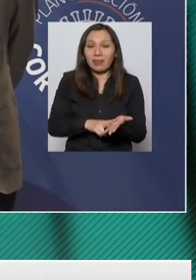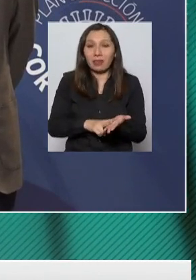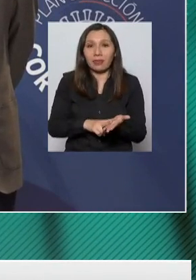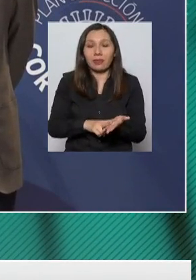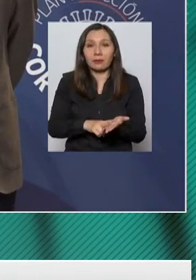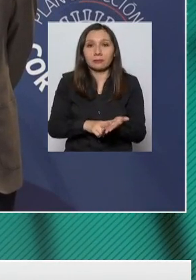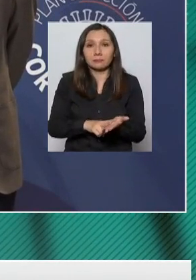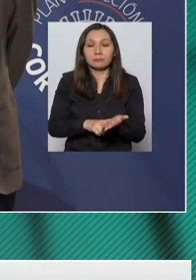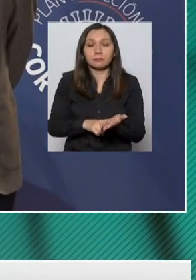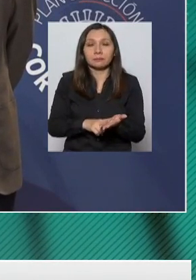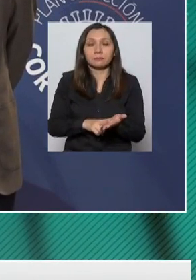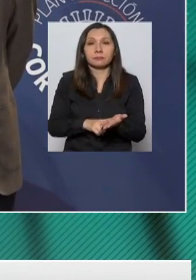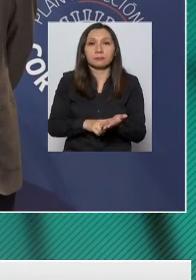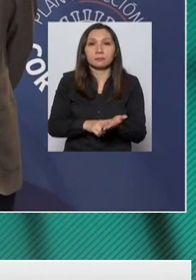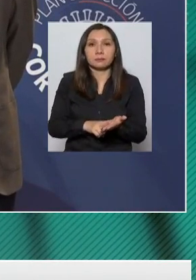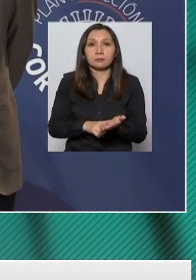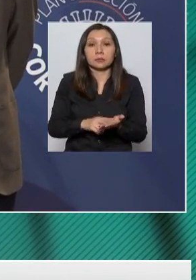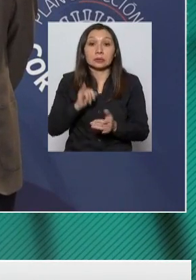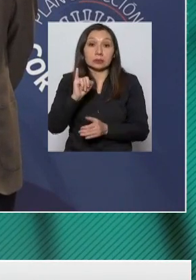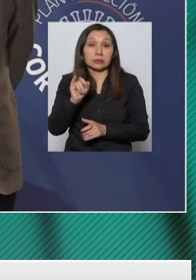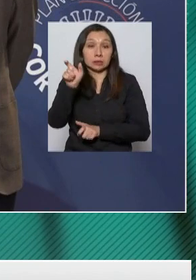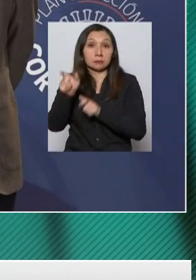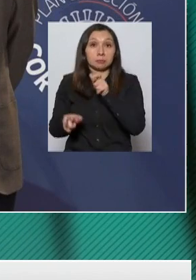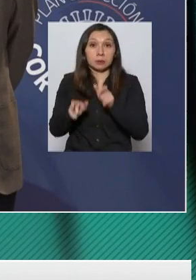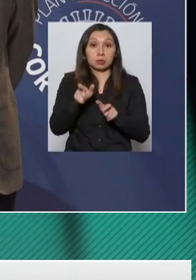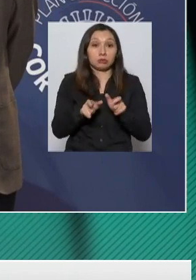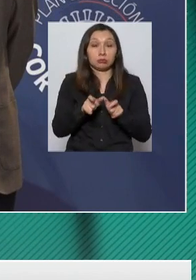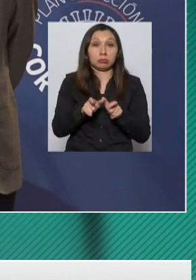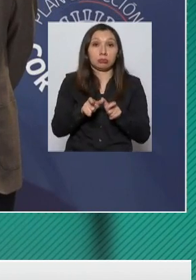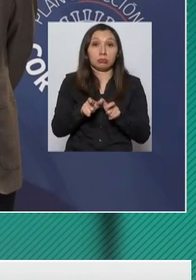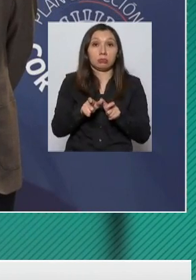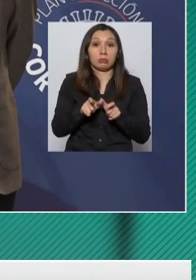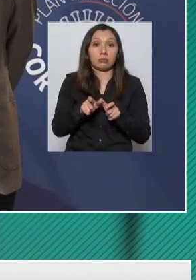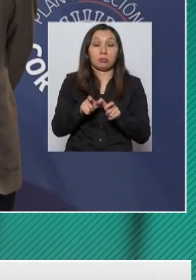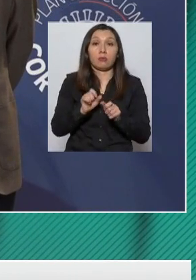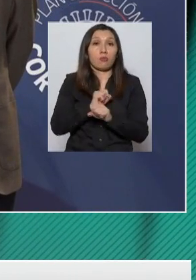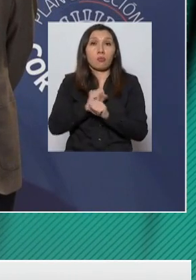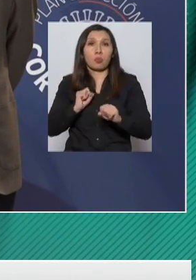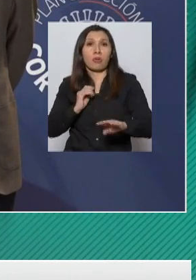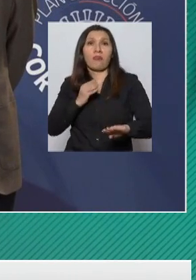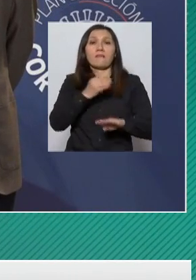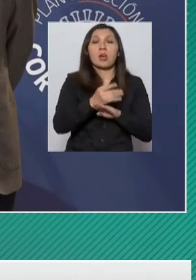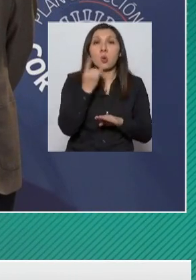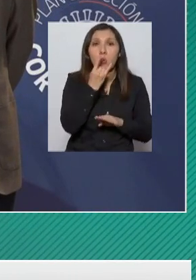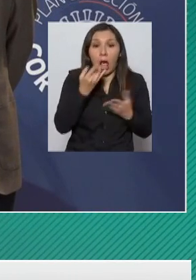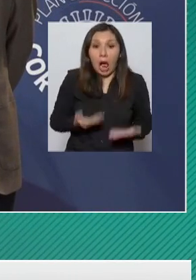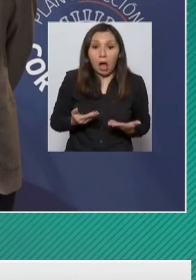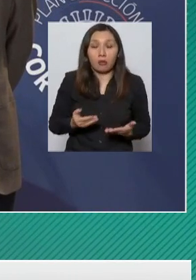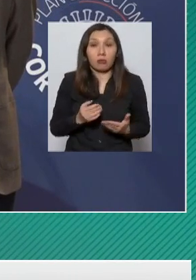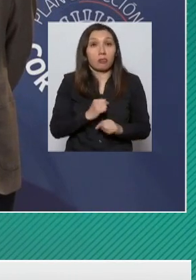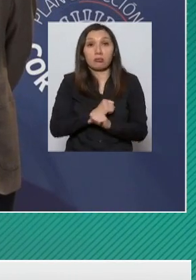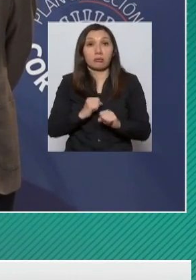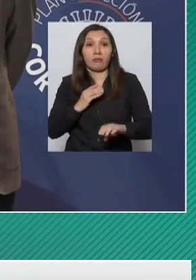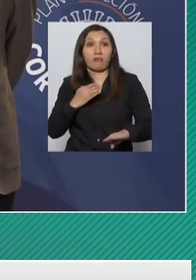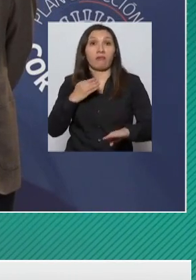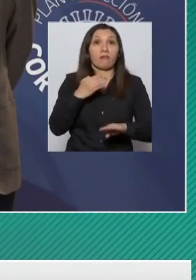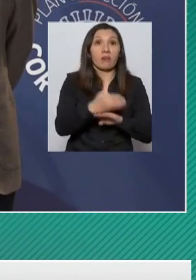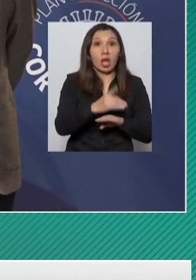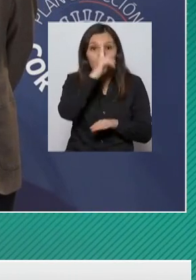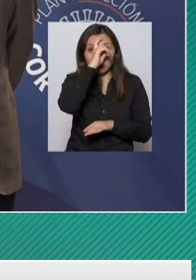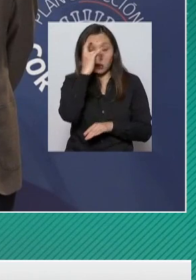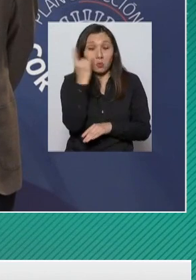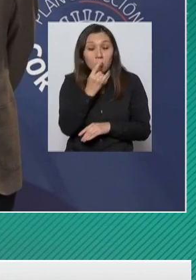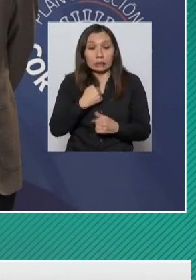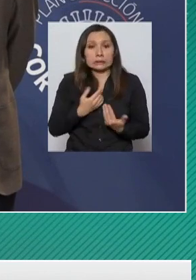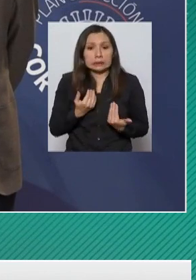es si los pacientes nos van a un servicio de urgencia hoy desgraciadamente cuando